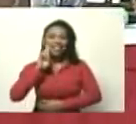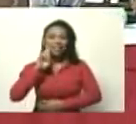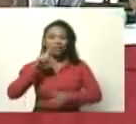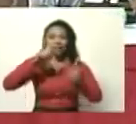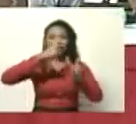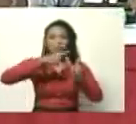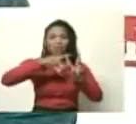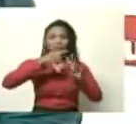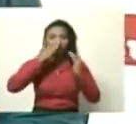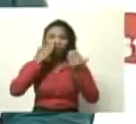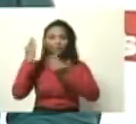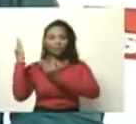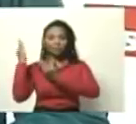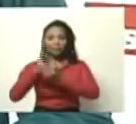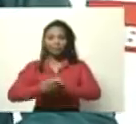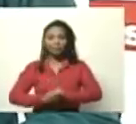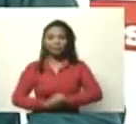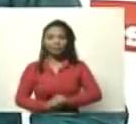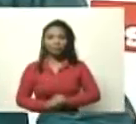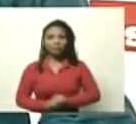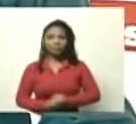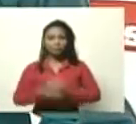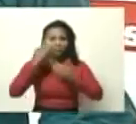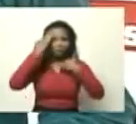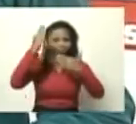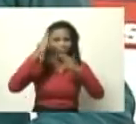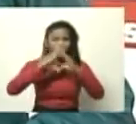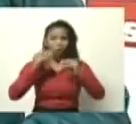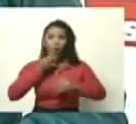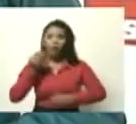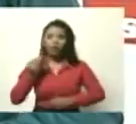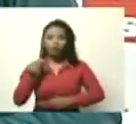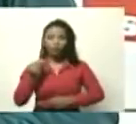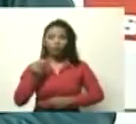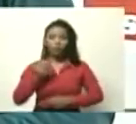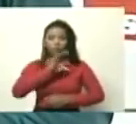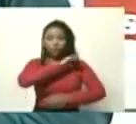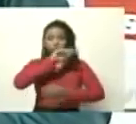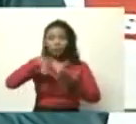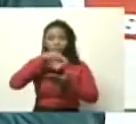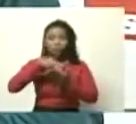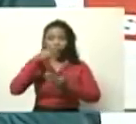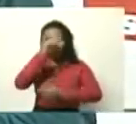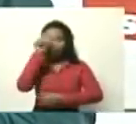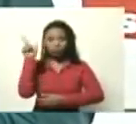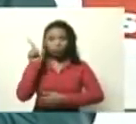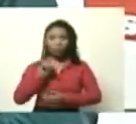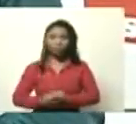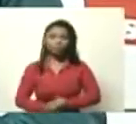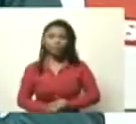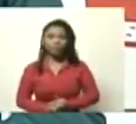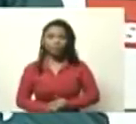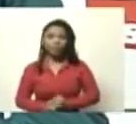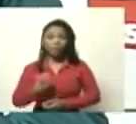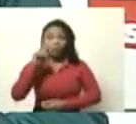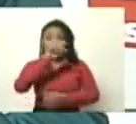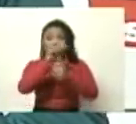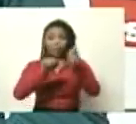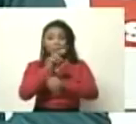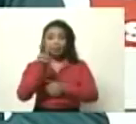Villegas por Venezolana de Televisión. Saludos a toda la juventud y a la Dirección Nacional del Partido Socialista Unido de Venezuela. Primer